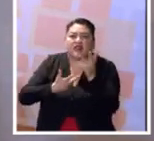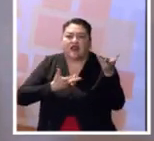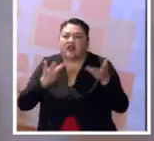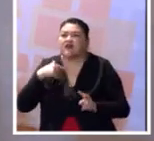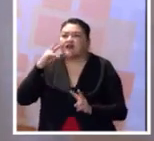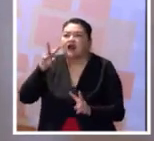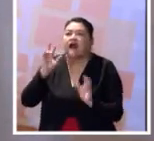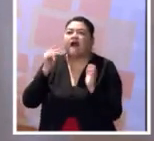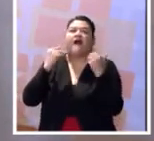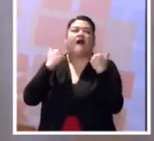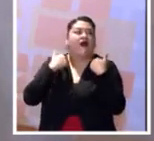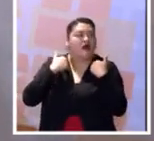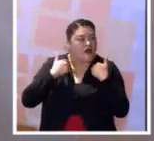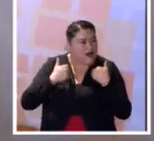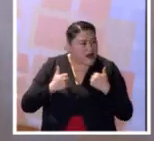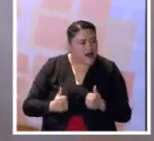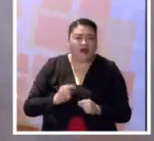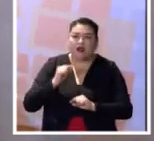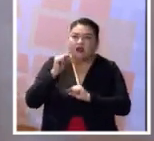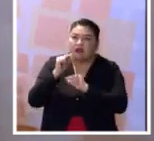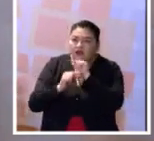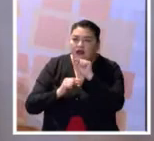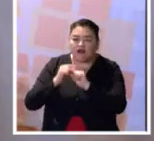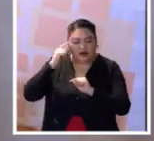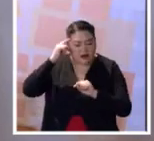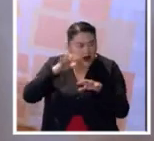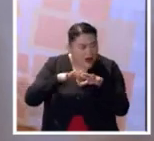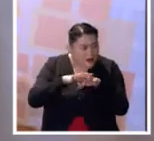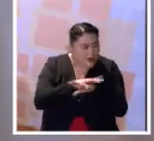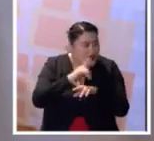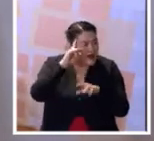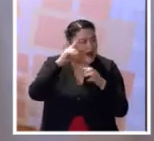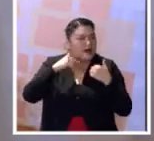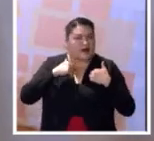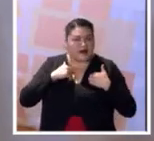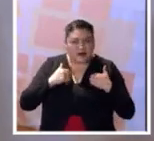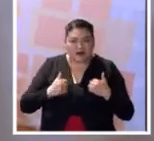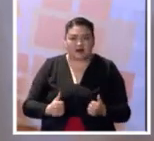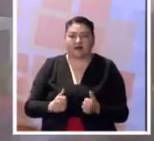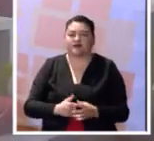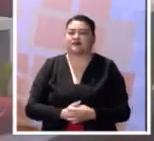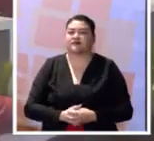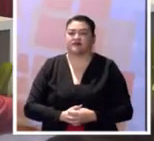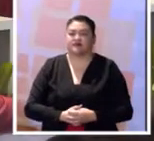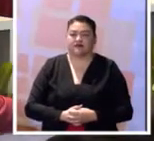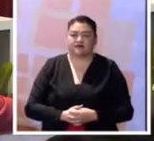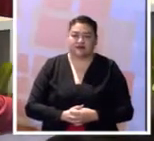los estereotipos y de a poquito irlos eliminando. Gracias.